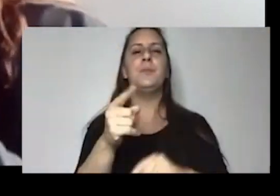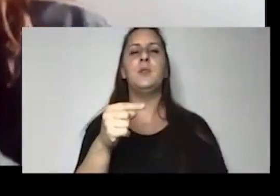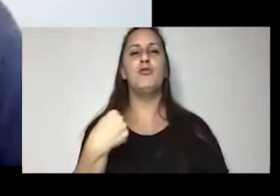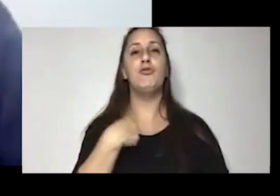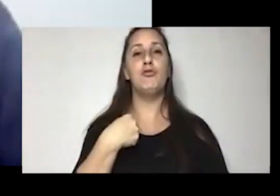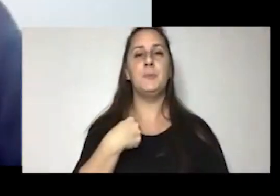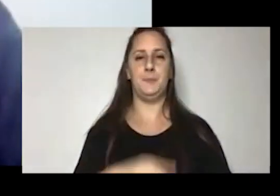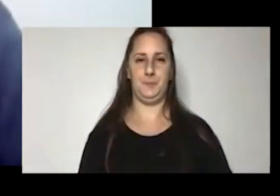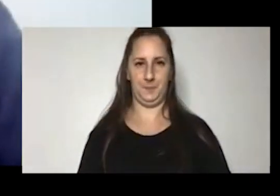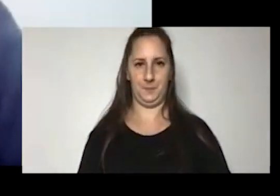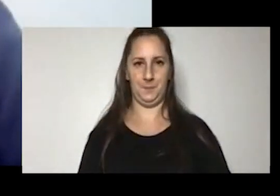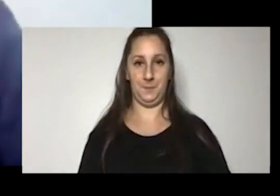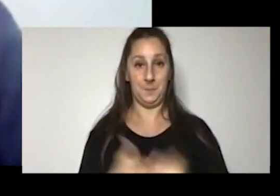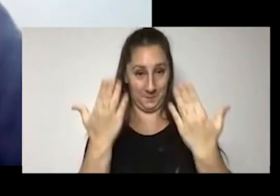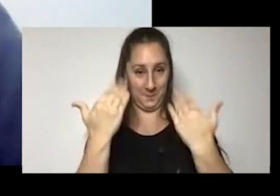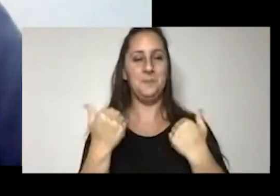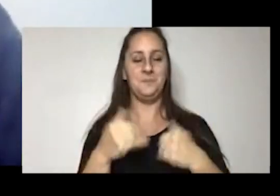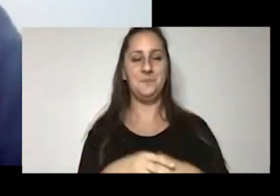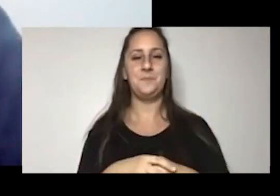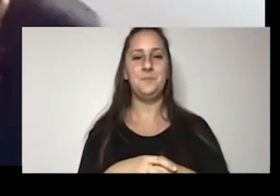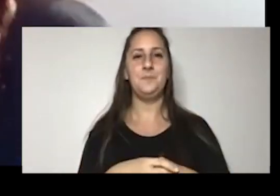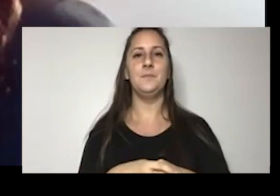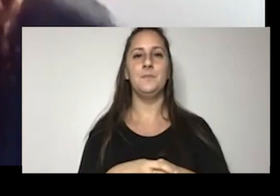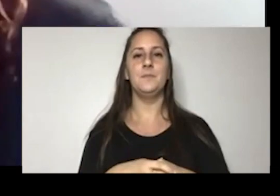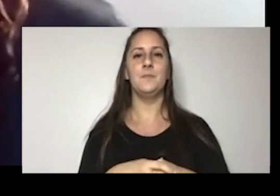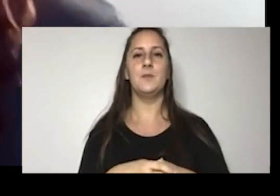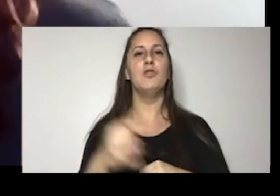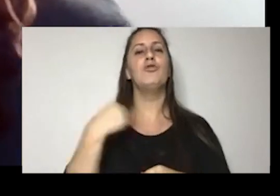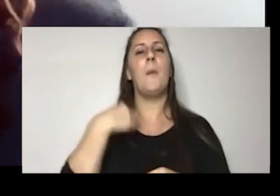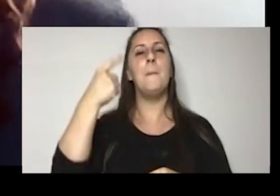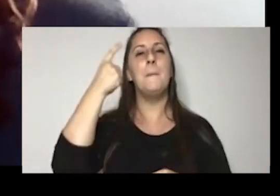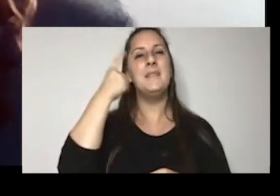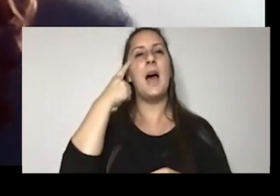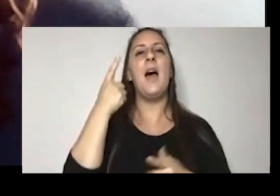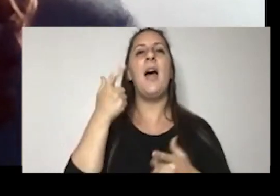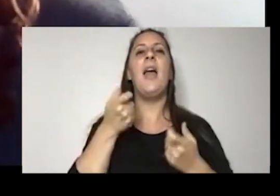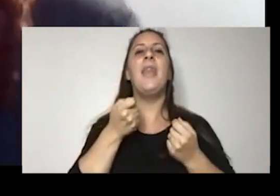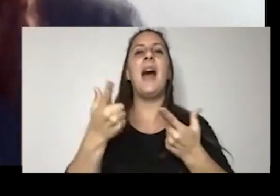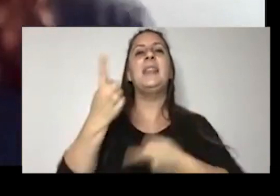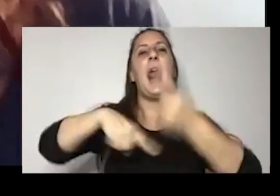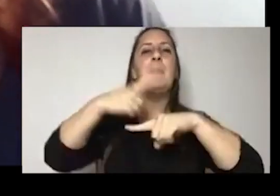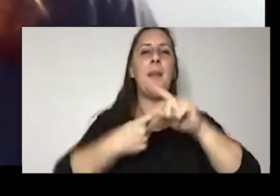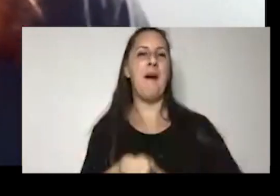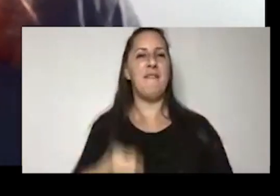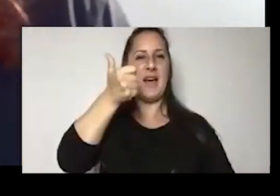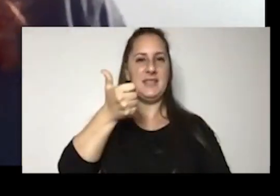sí, no, yo me refería nada más a facilitar el trámite. O